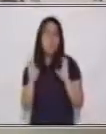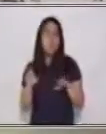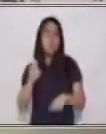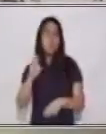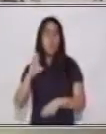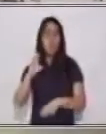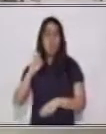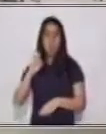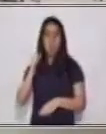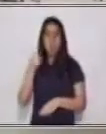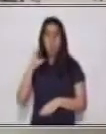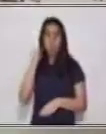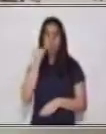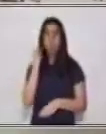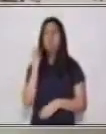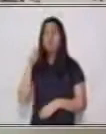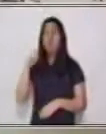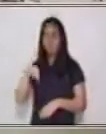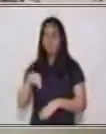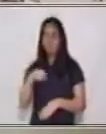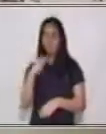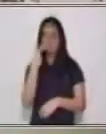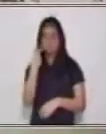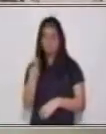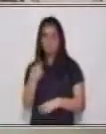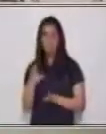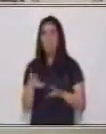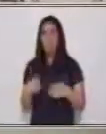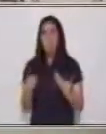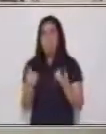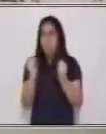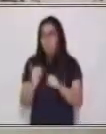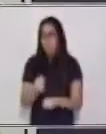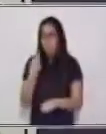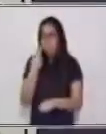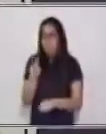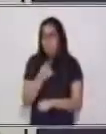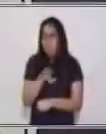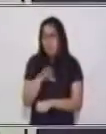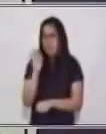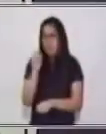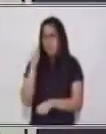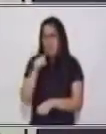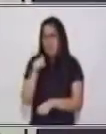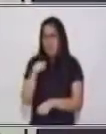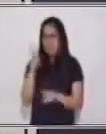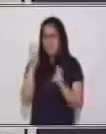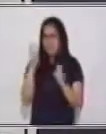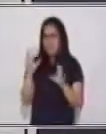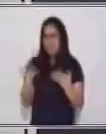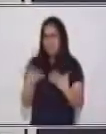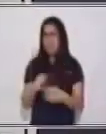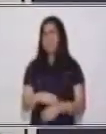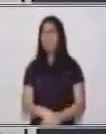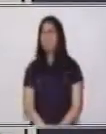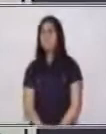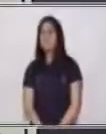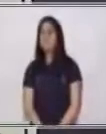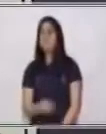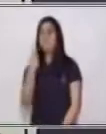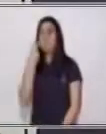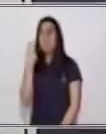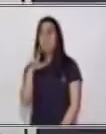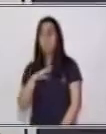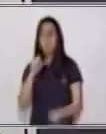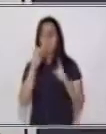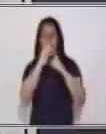cy cuadrado más dx más ey más f igual a 0. ¿Qué significa